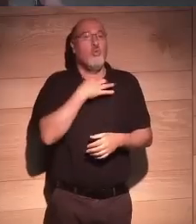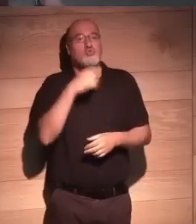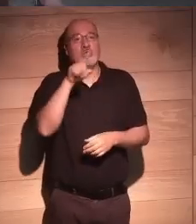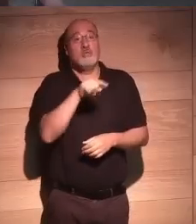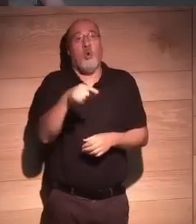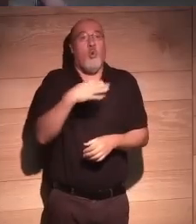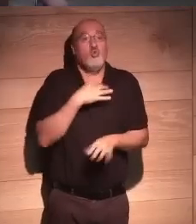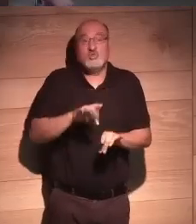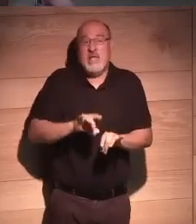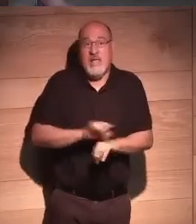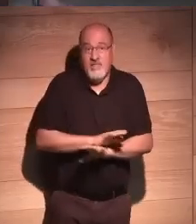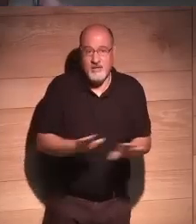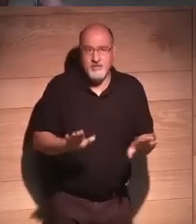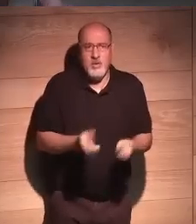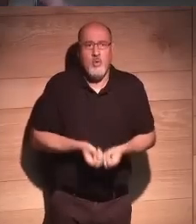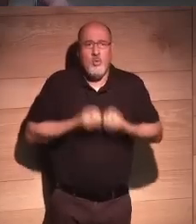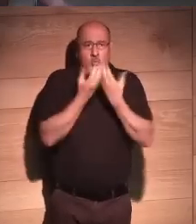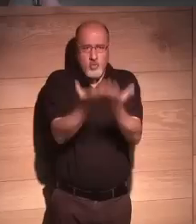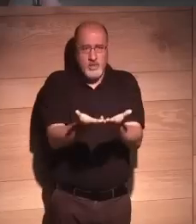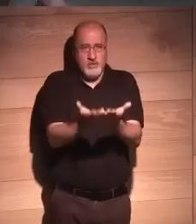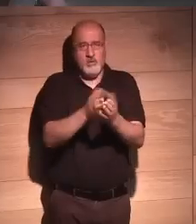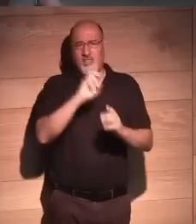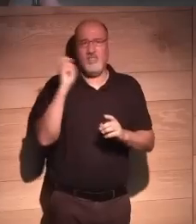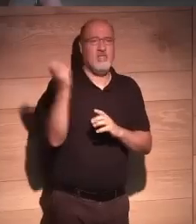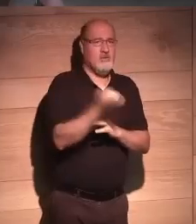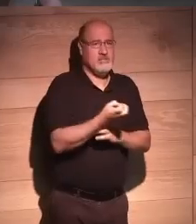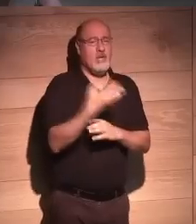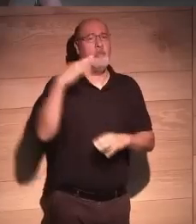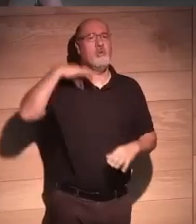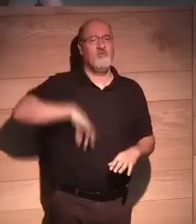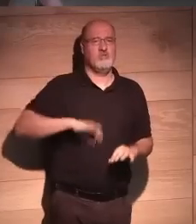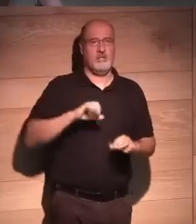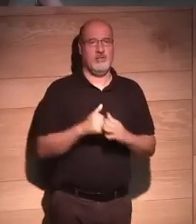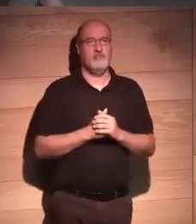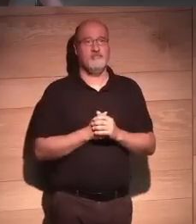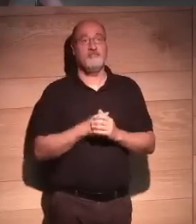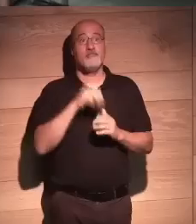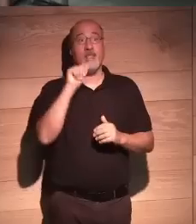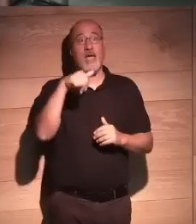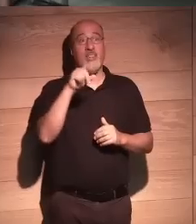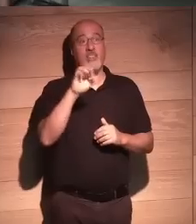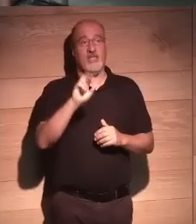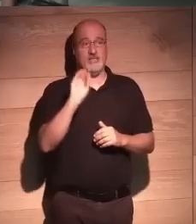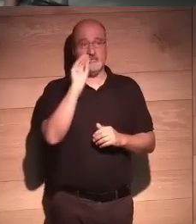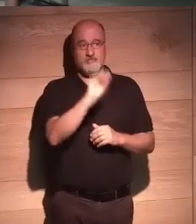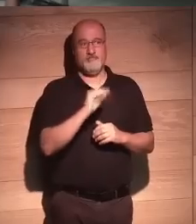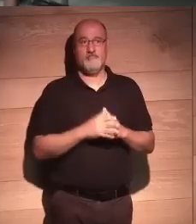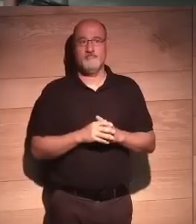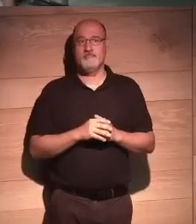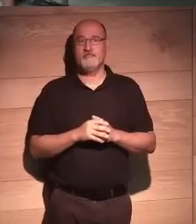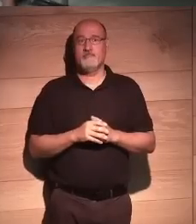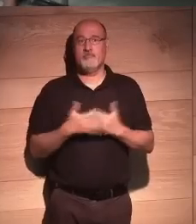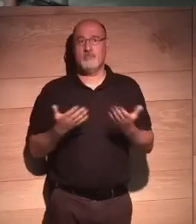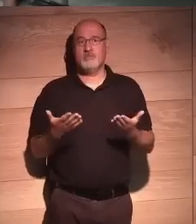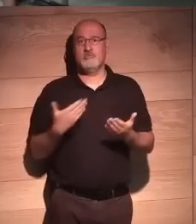pero cuento esto. Estoy aquí y te lo transmito. Diversidad y profesionalidad. ¿Y tú, Andrés? Pues es